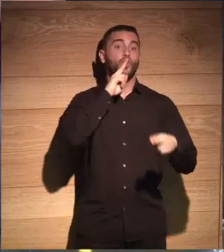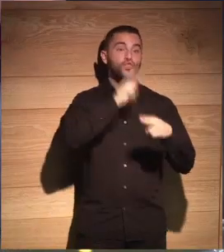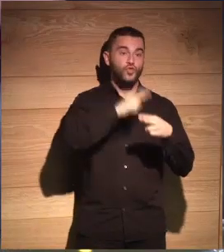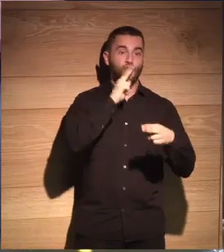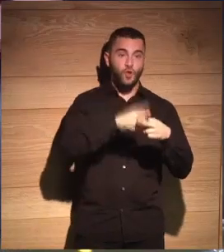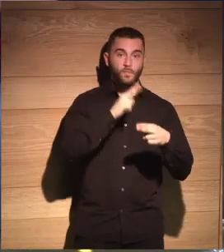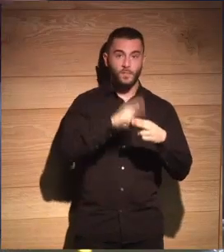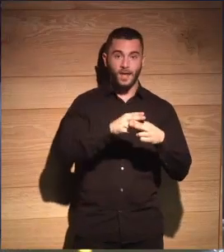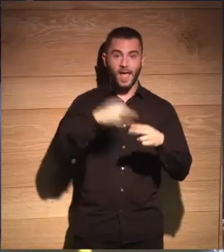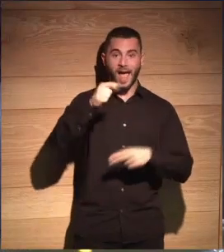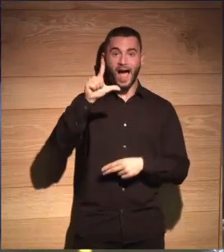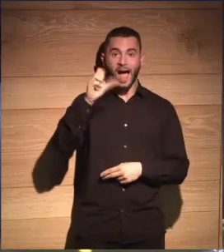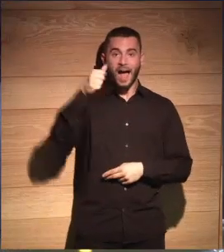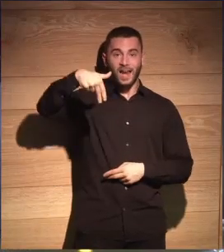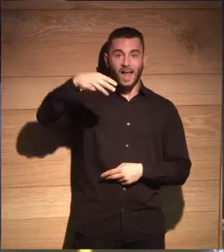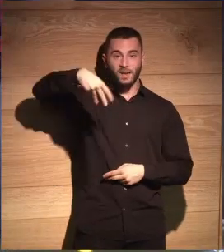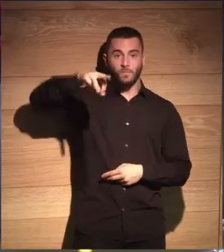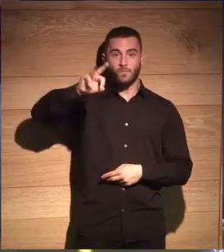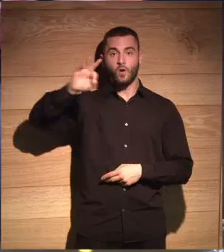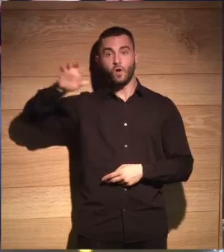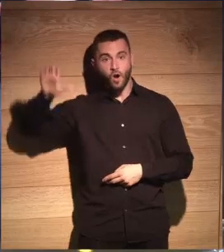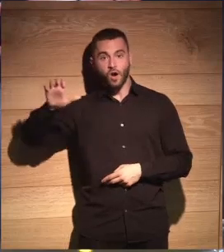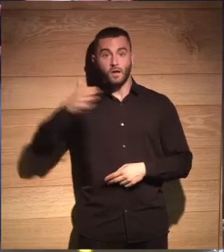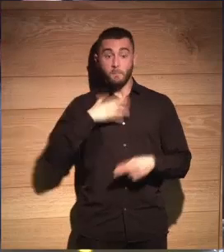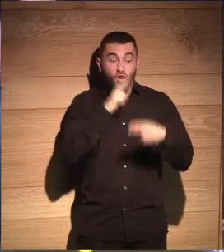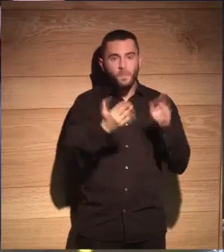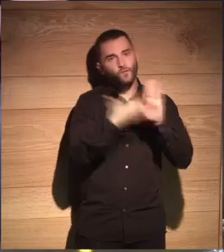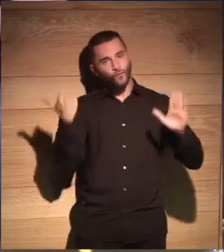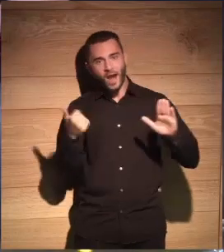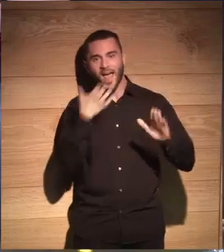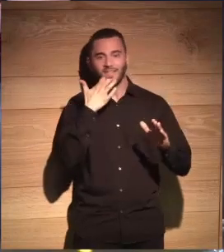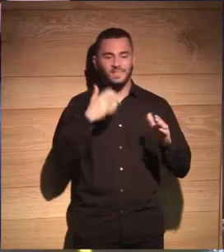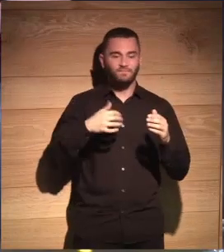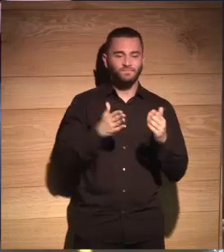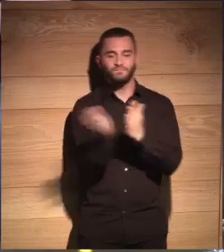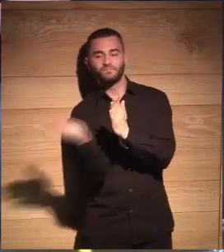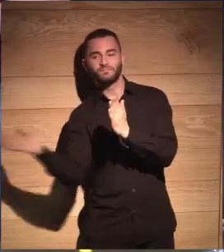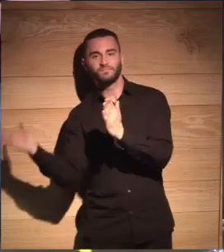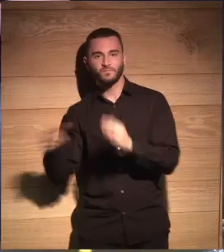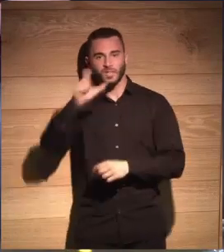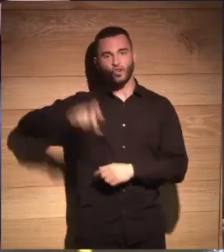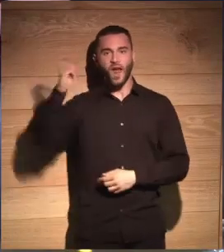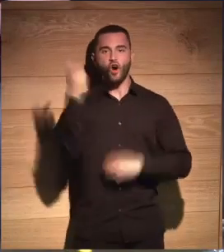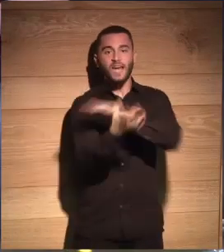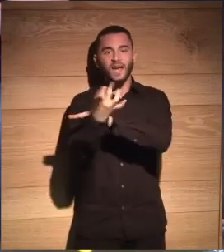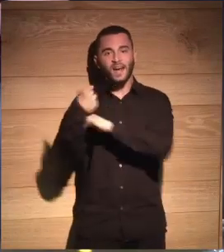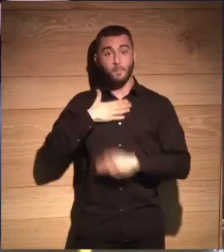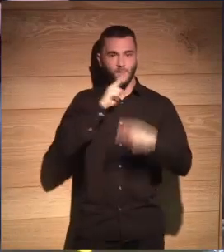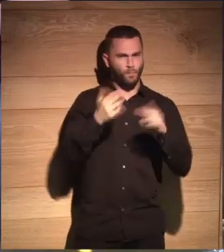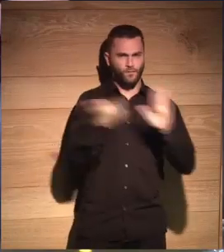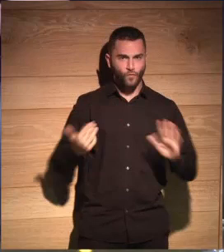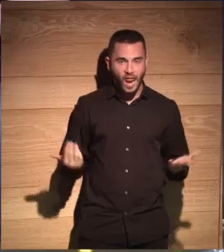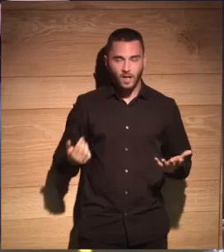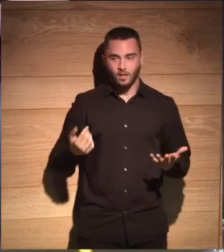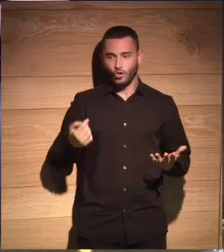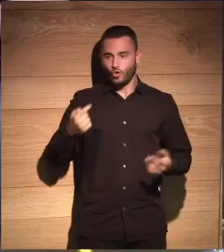como hace Alan Moore. Vale, a ver, que hagan que quiten mi nombre. Yo lo puedo entender según qué casos, pero no